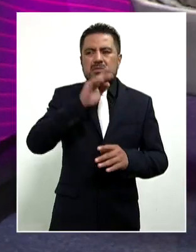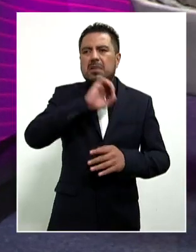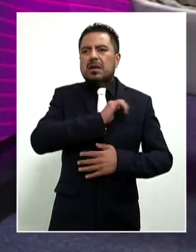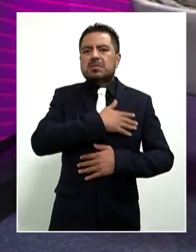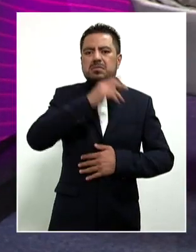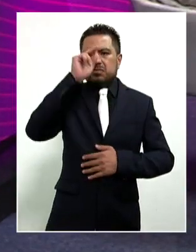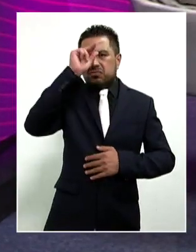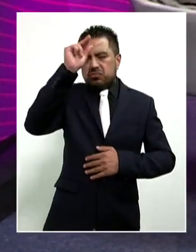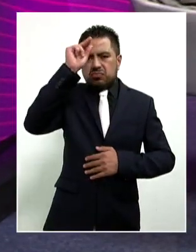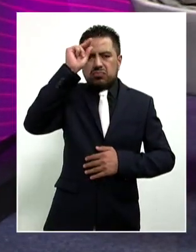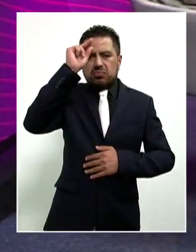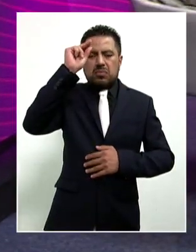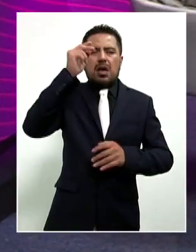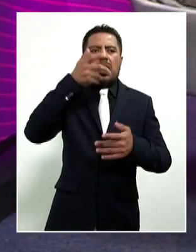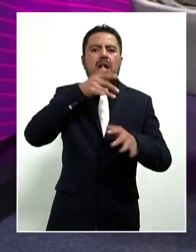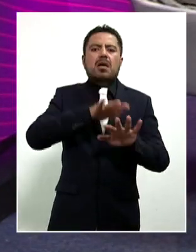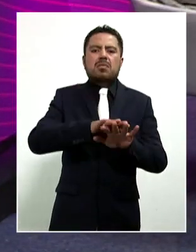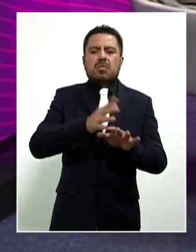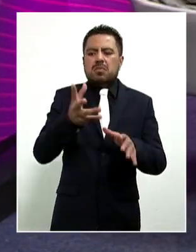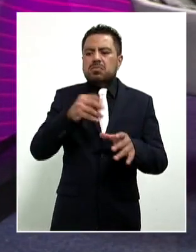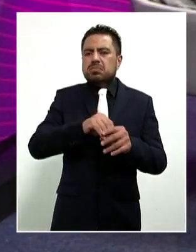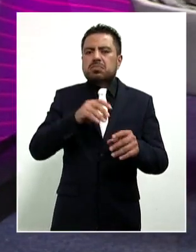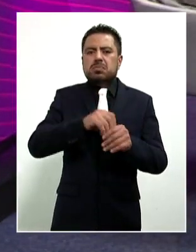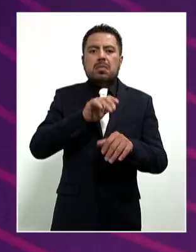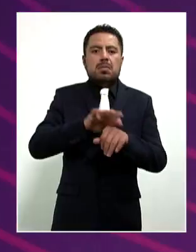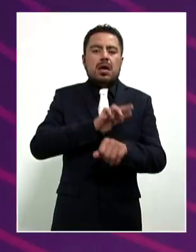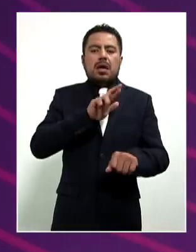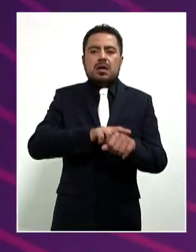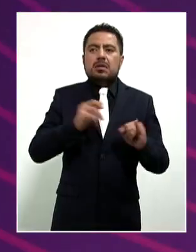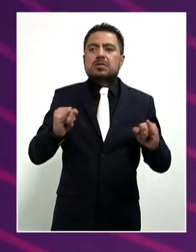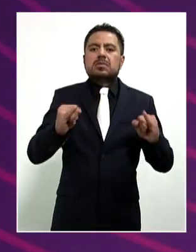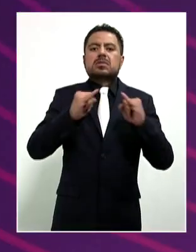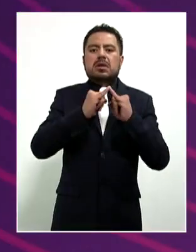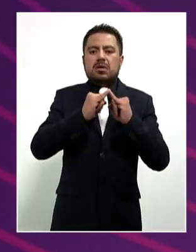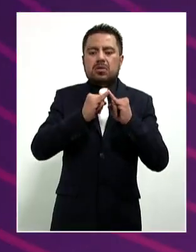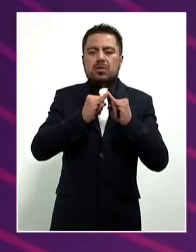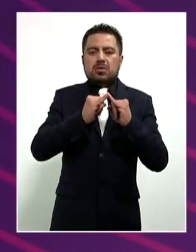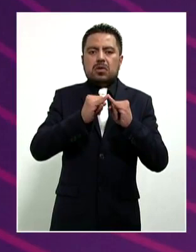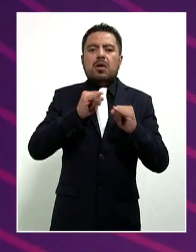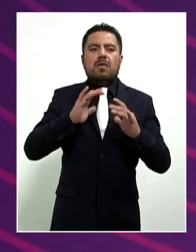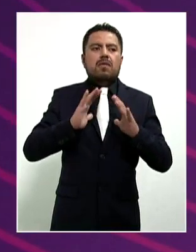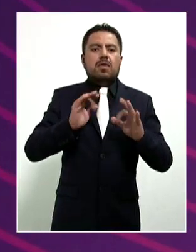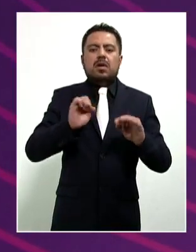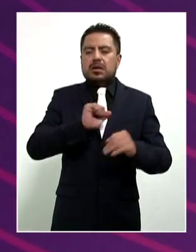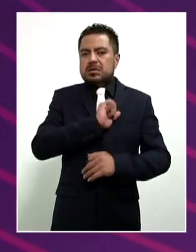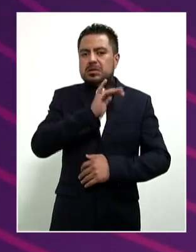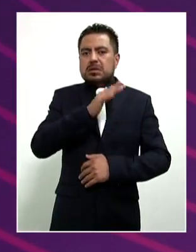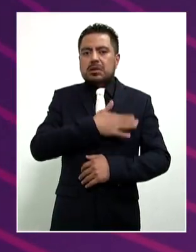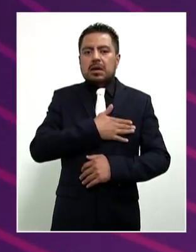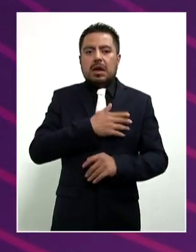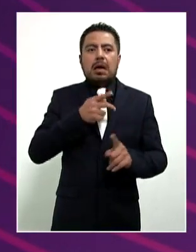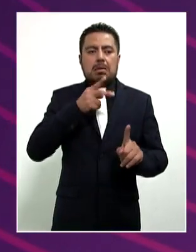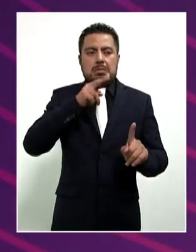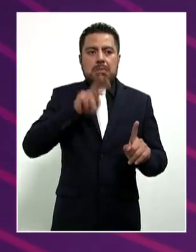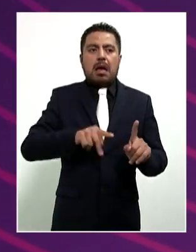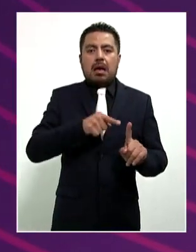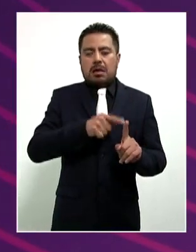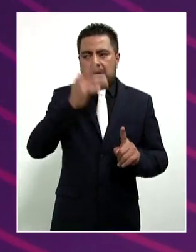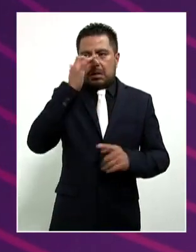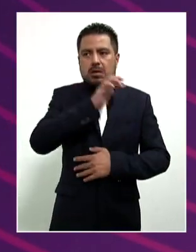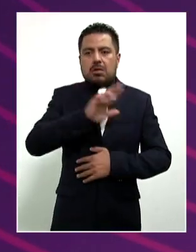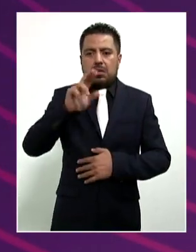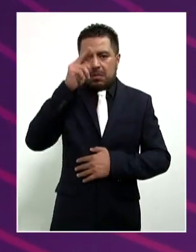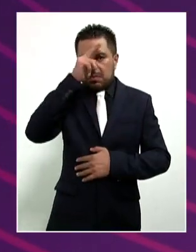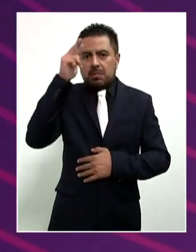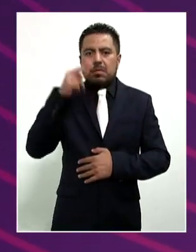las aportaciones son pues estas grandes instituciones, ¿no? que fundaron los españoles, que claro que son verdad y que son muy reconocidas